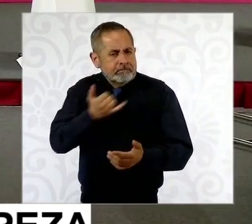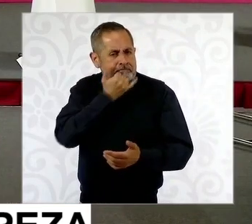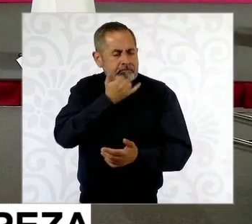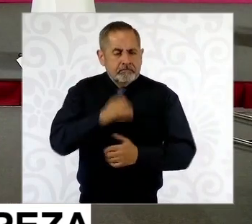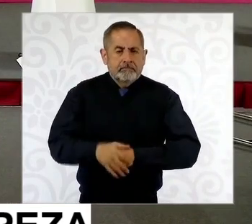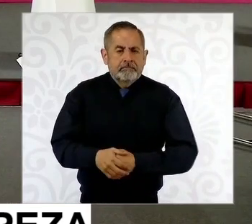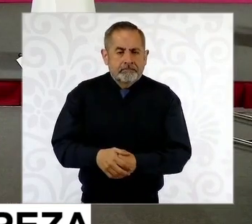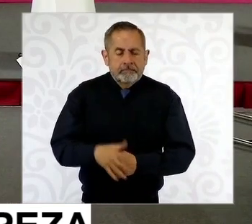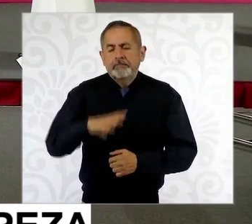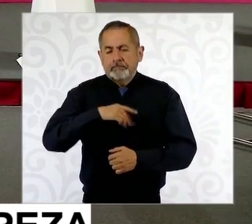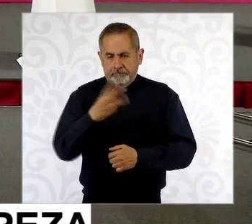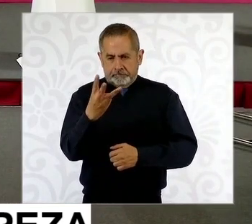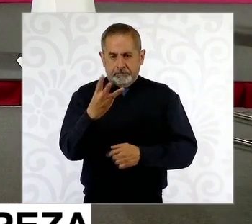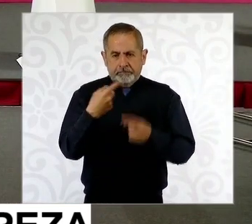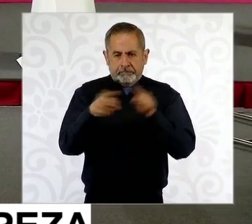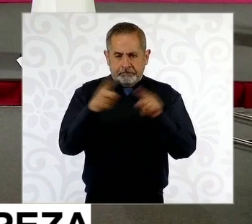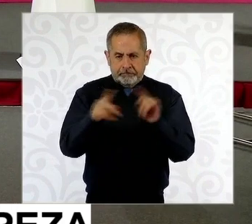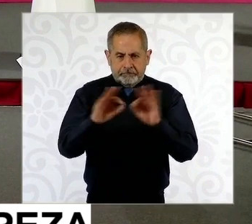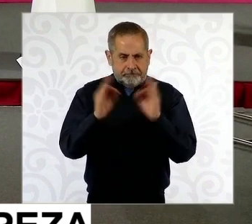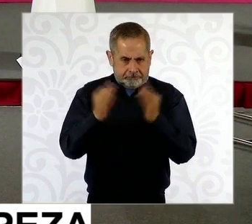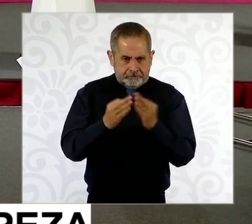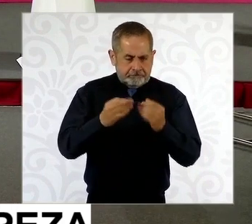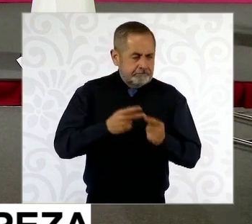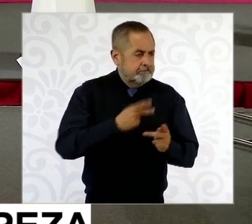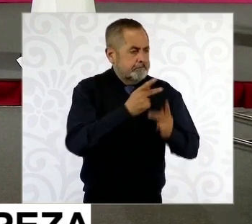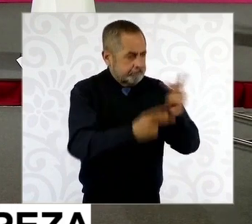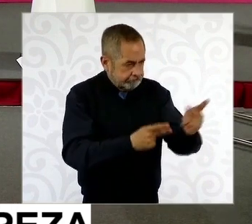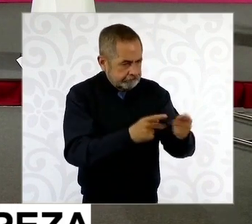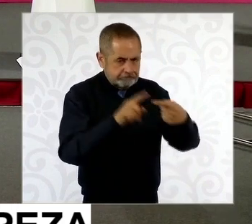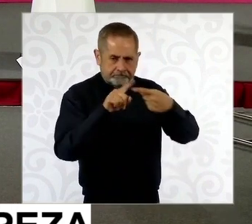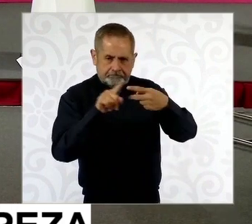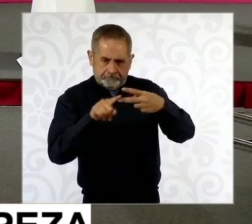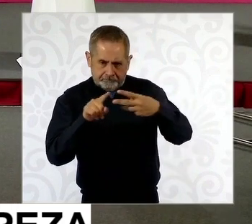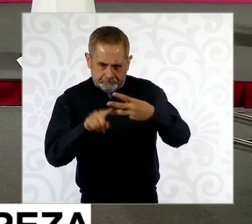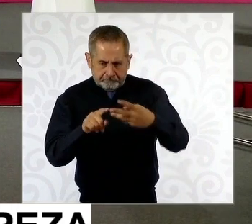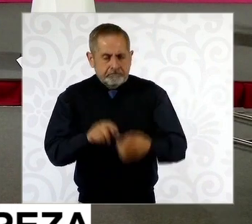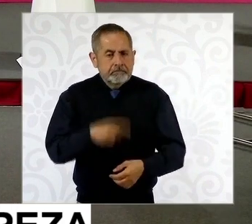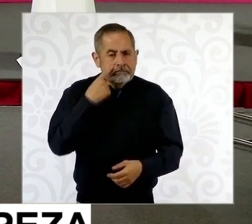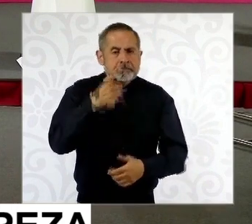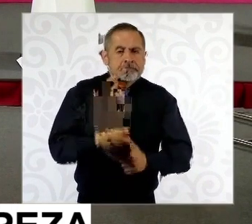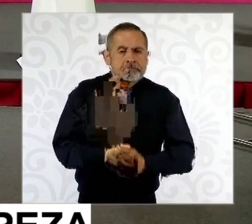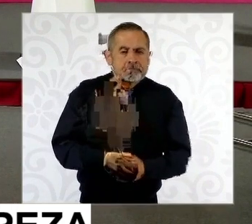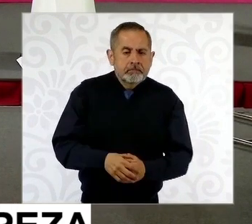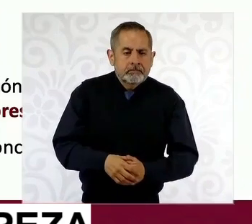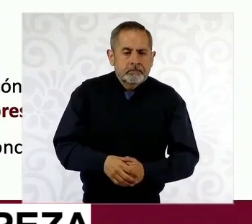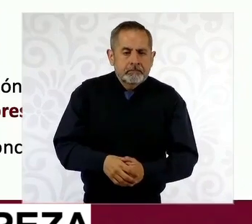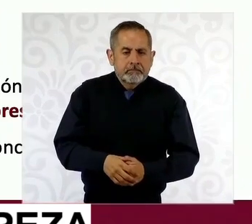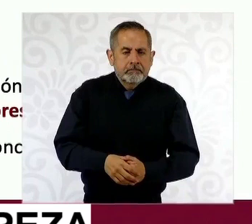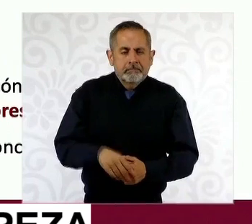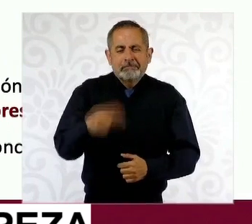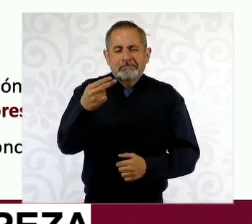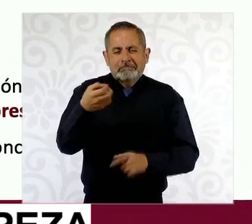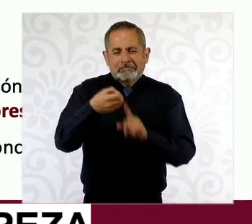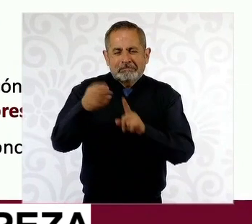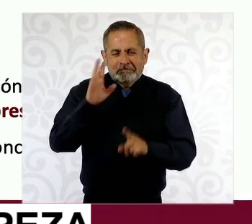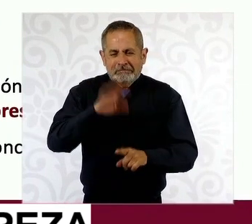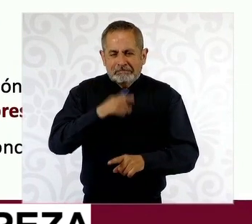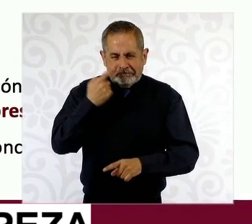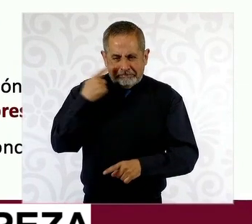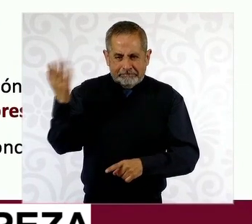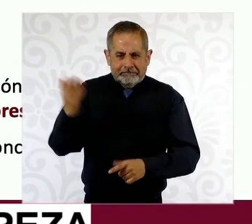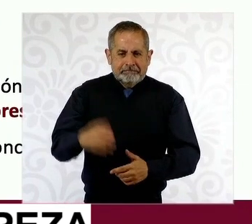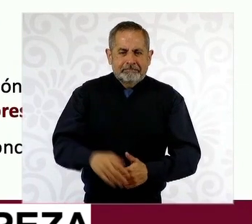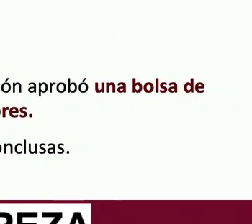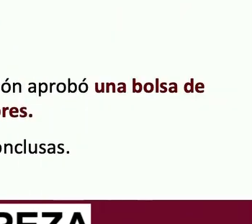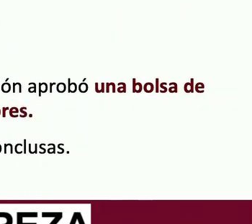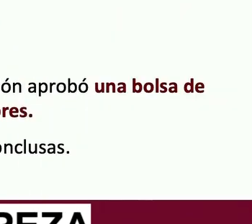Hay tres tipos de financiamiento, tres modelos. Este es el primero. No le hagan mucho caso al nombre porque está medio raro.